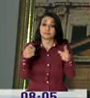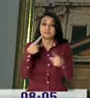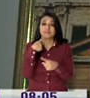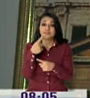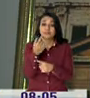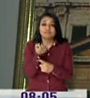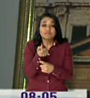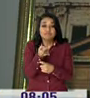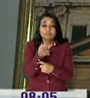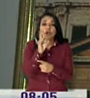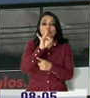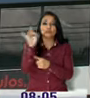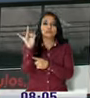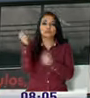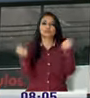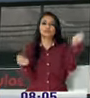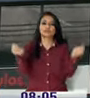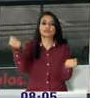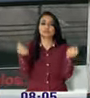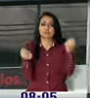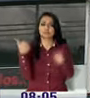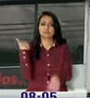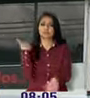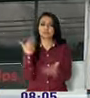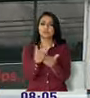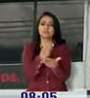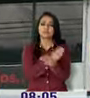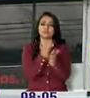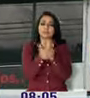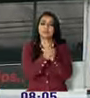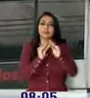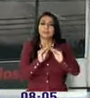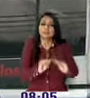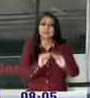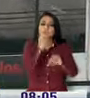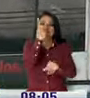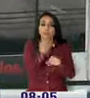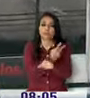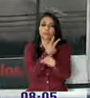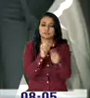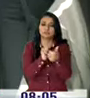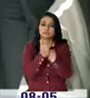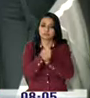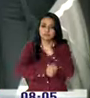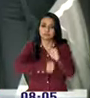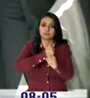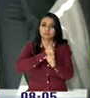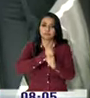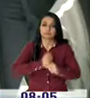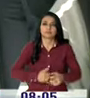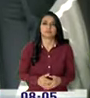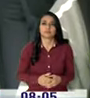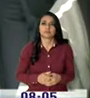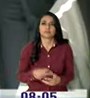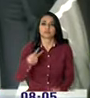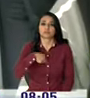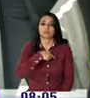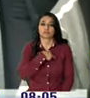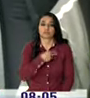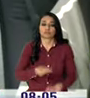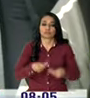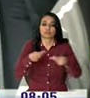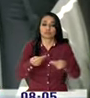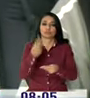casi 80 choferes tienen cursos de capacitación dos veces al año. Nosotros damos dos cursos